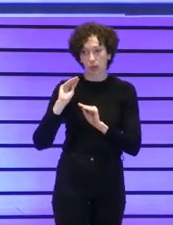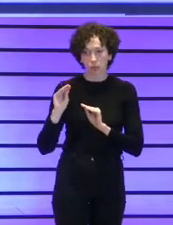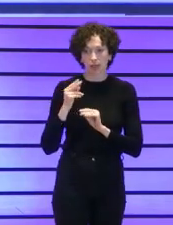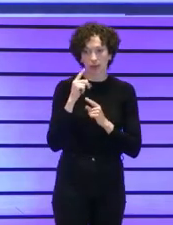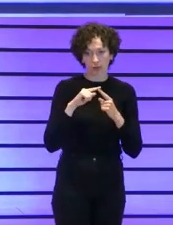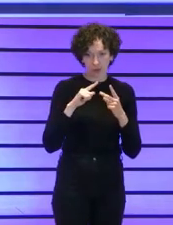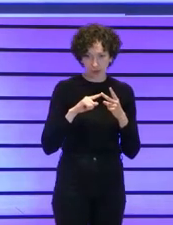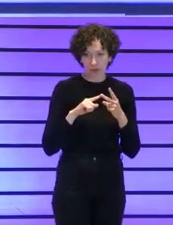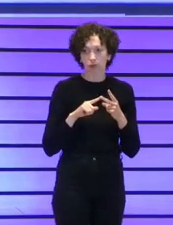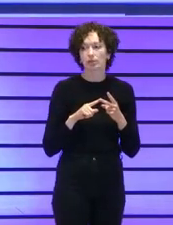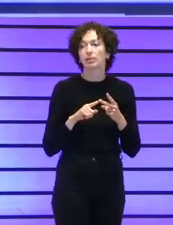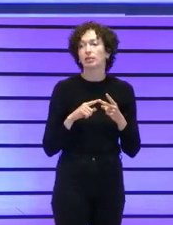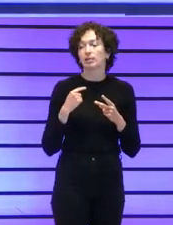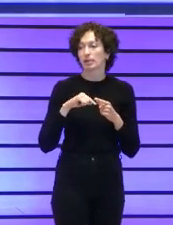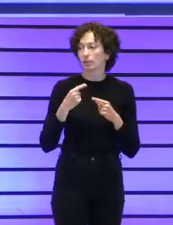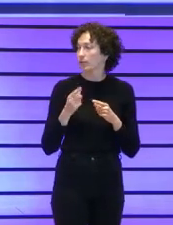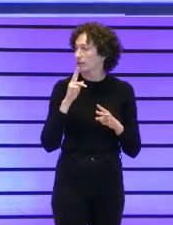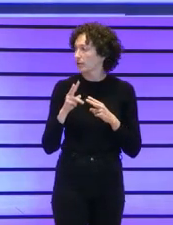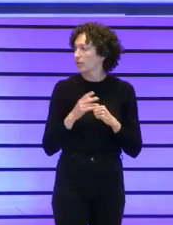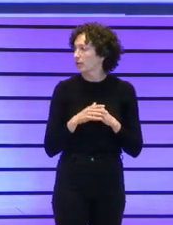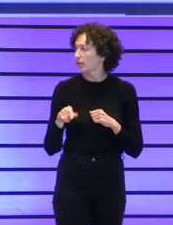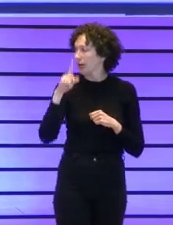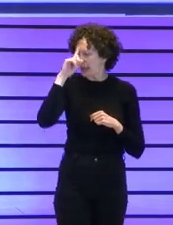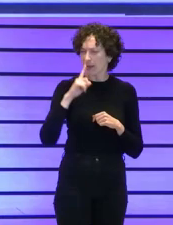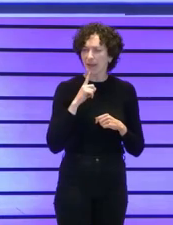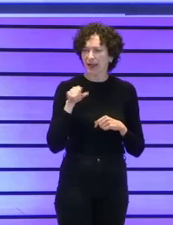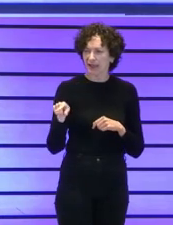ya contestas brevemente como te parezca. La imagen me interesa mucho,